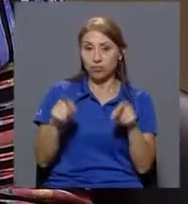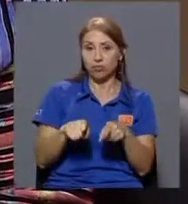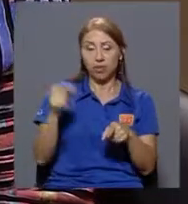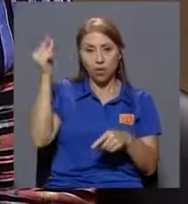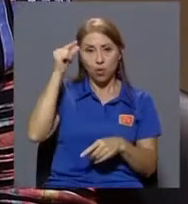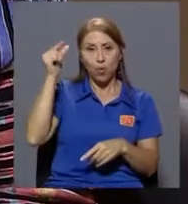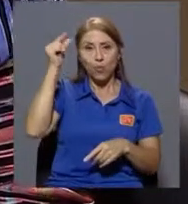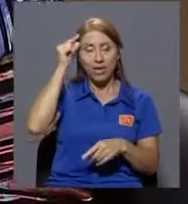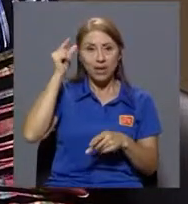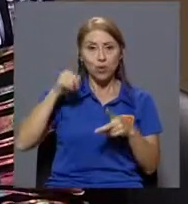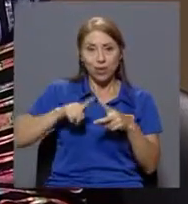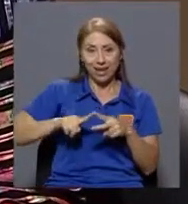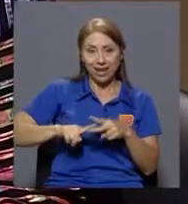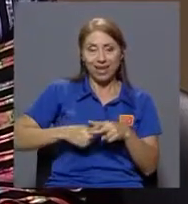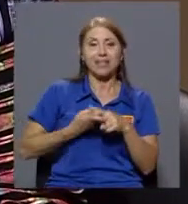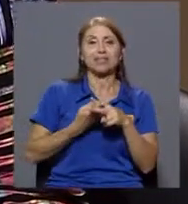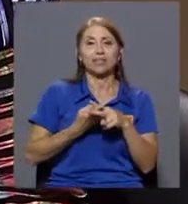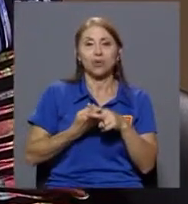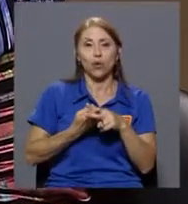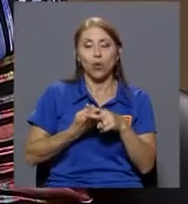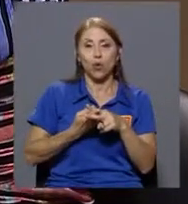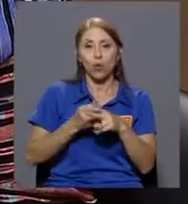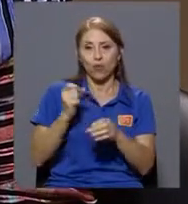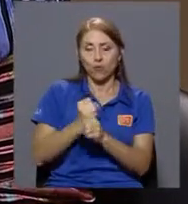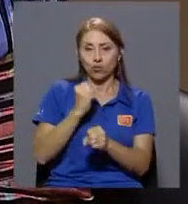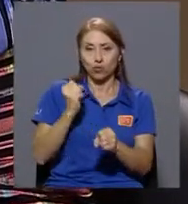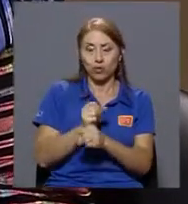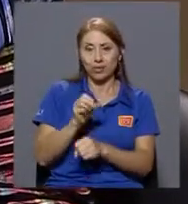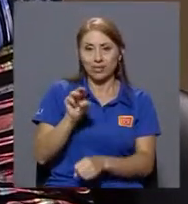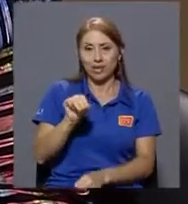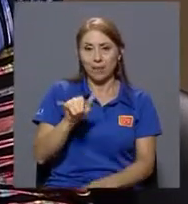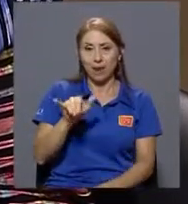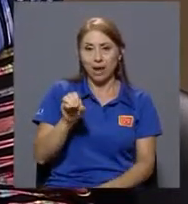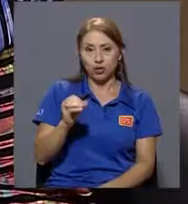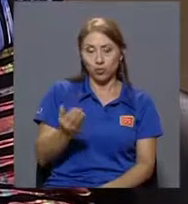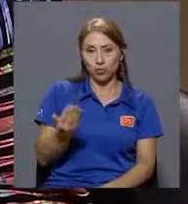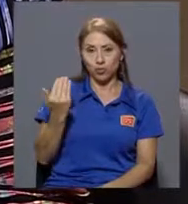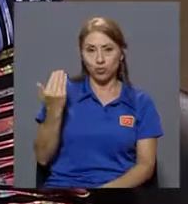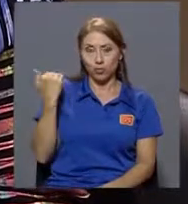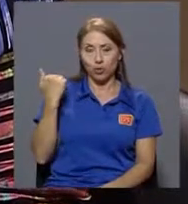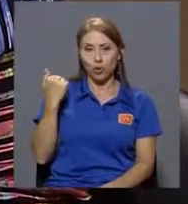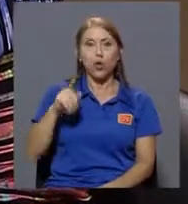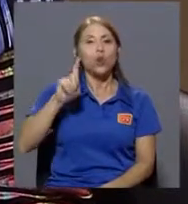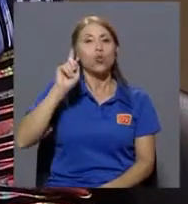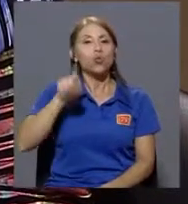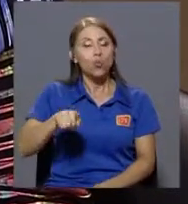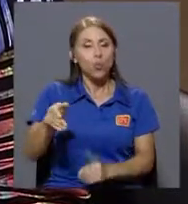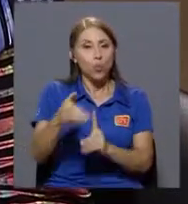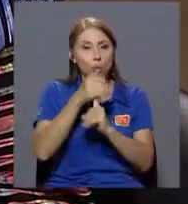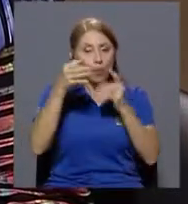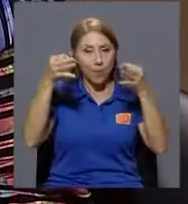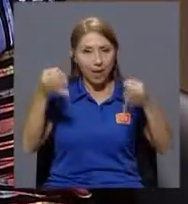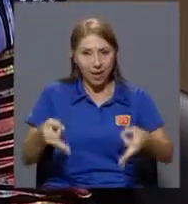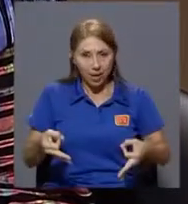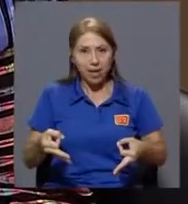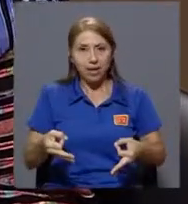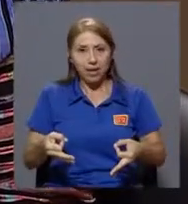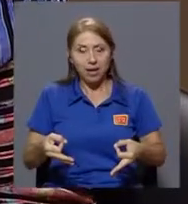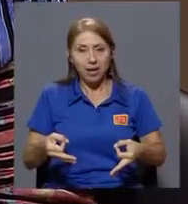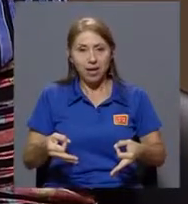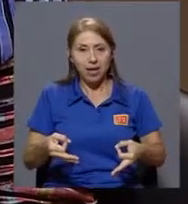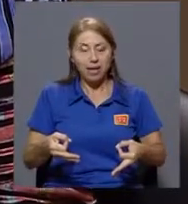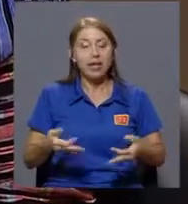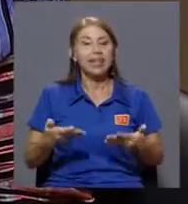que inicia funciones en mayo tuviera que tomar la decisión de